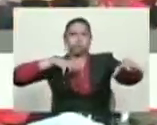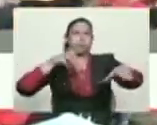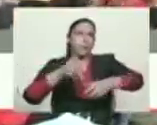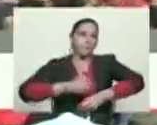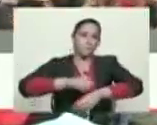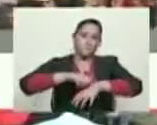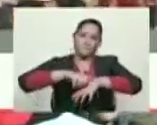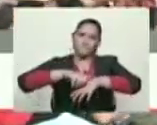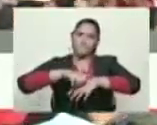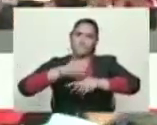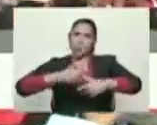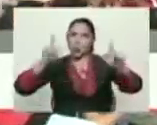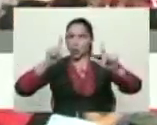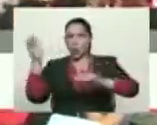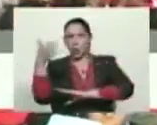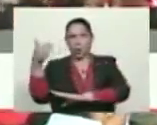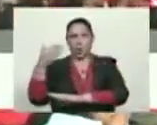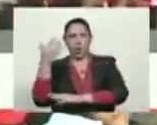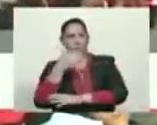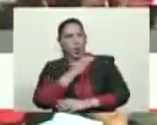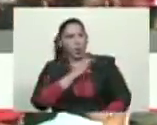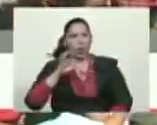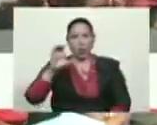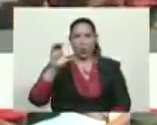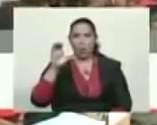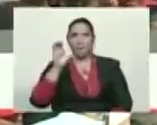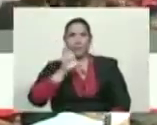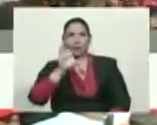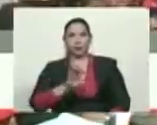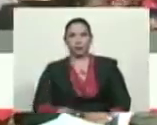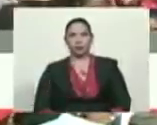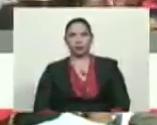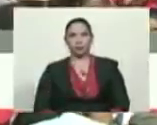libertad, de la independencia, de la soberanía y de la patria.